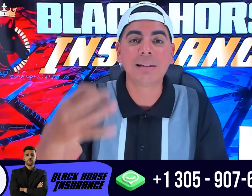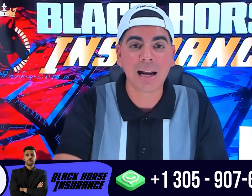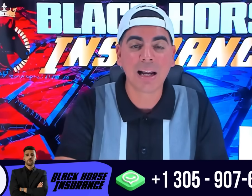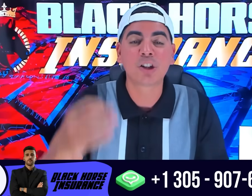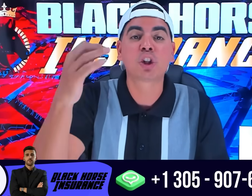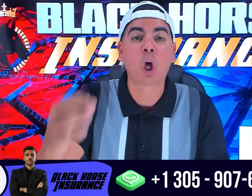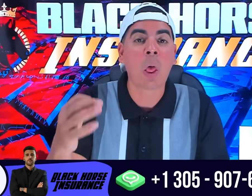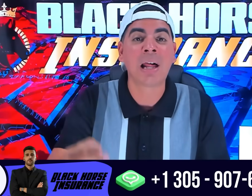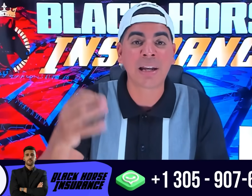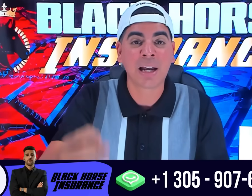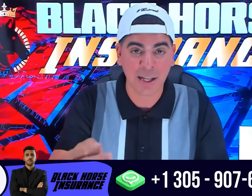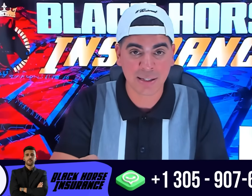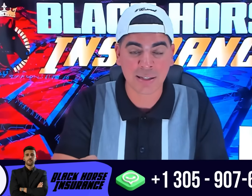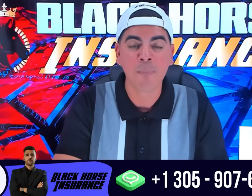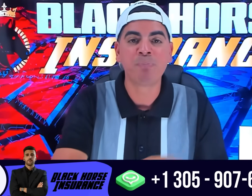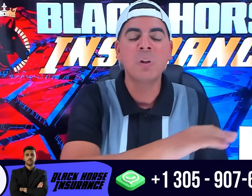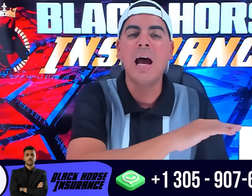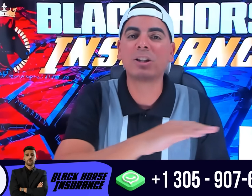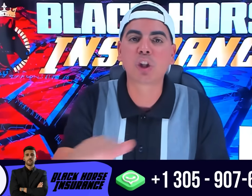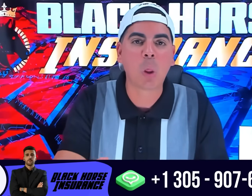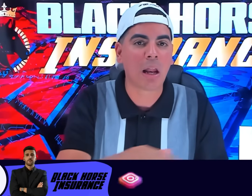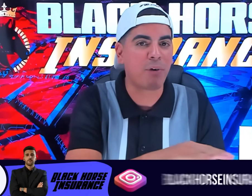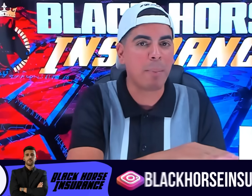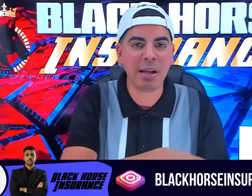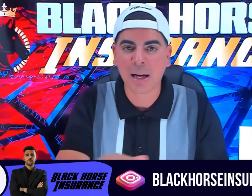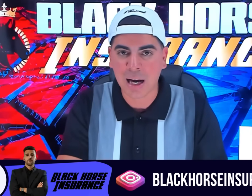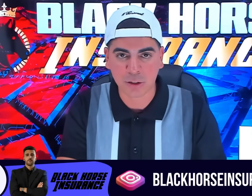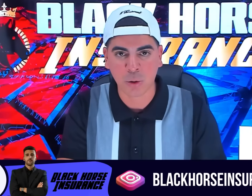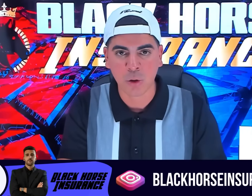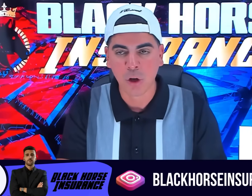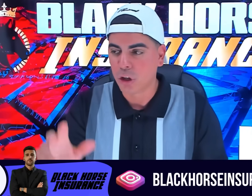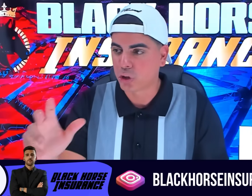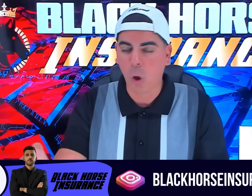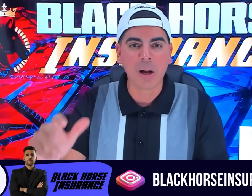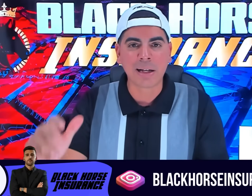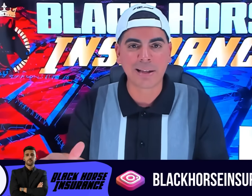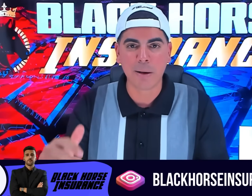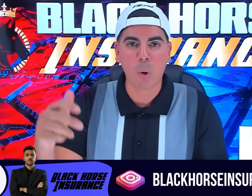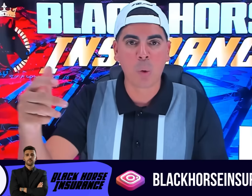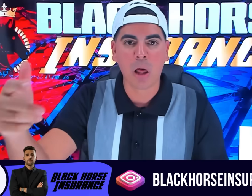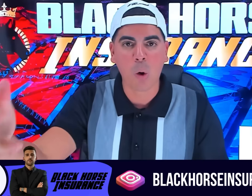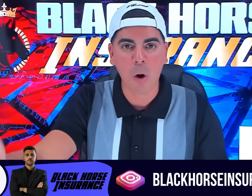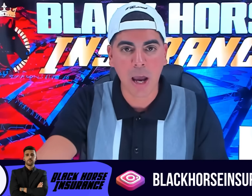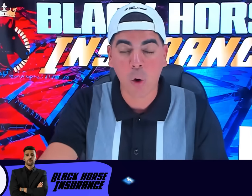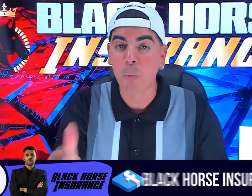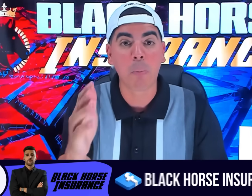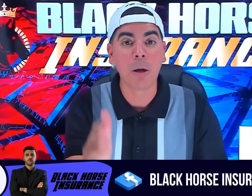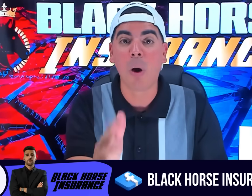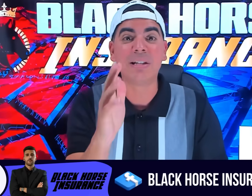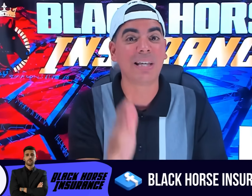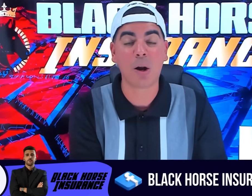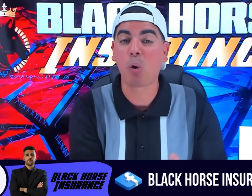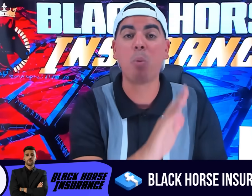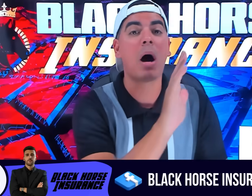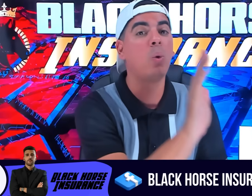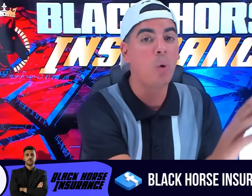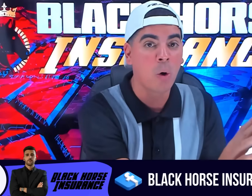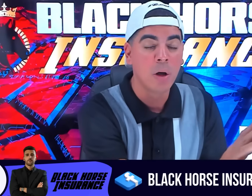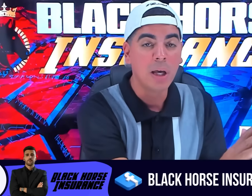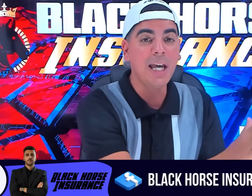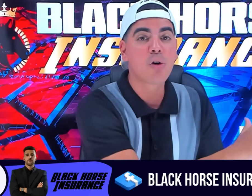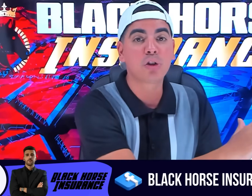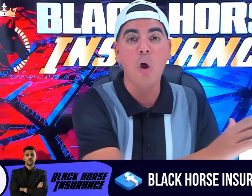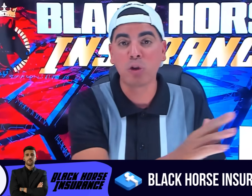y quitarle todas las riquezas a toda la familia Castro, todo el que esté involucrado con ellos, como mismo hicieron con